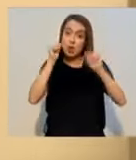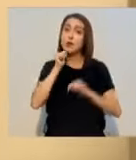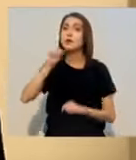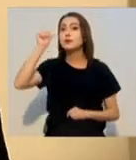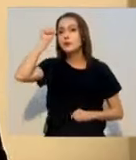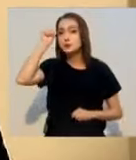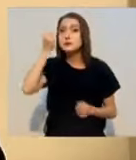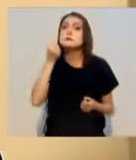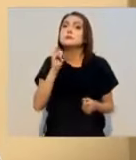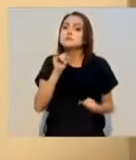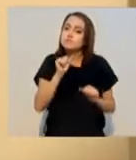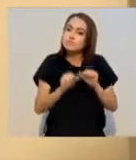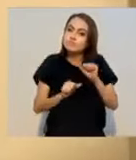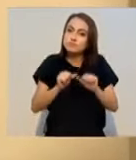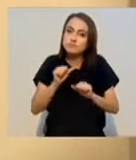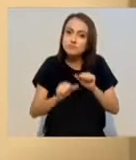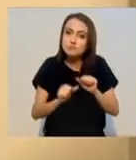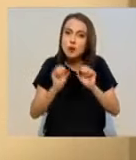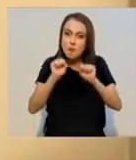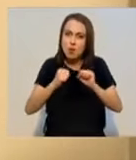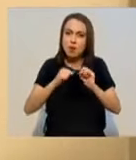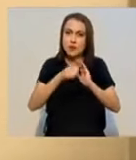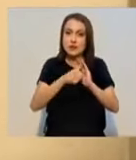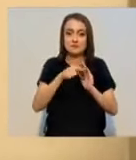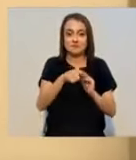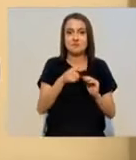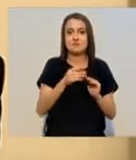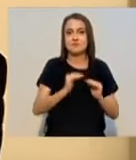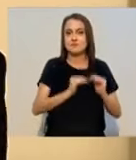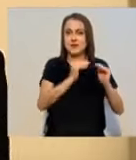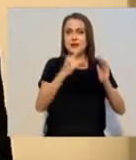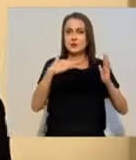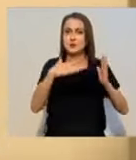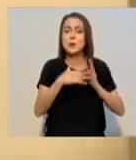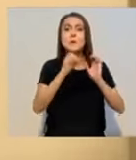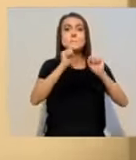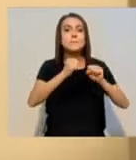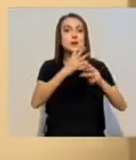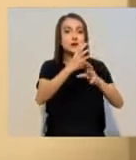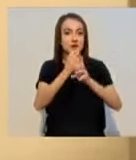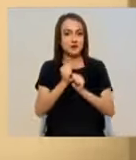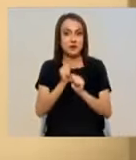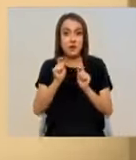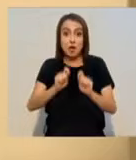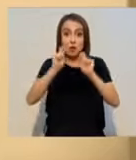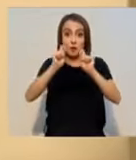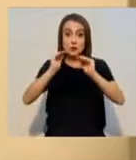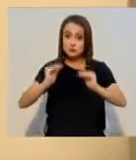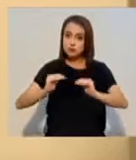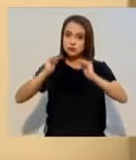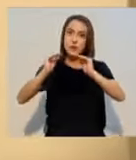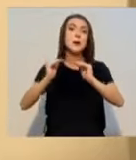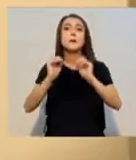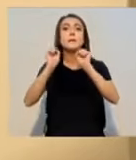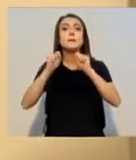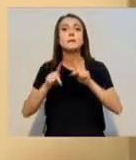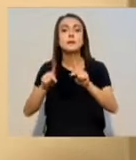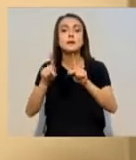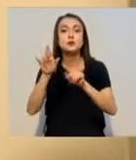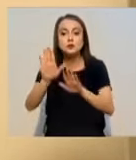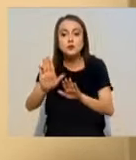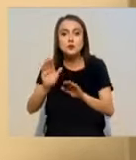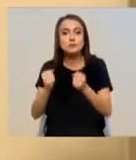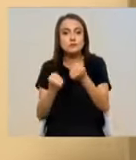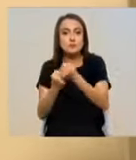adulta, si se ha esforzado por destacar en el estudio, podrá recibir una educación superior que le permitirá contribuir